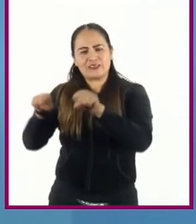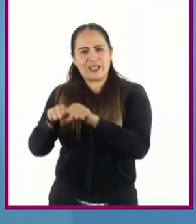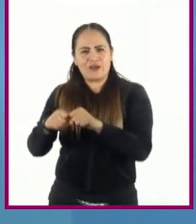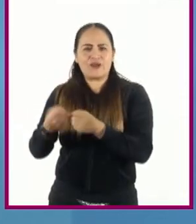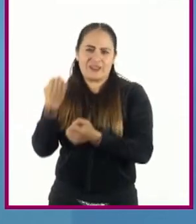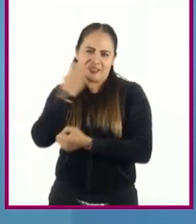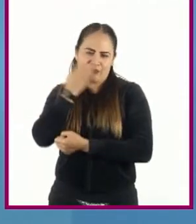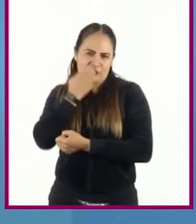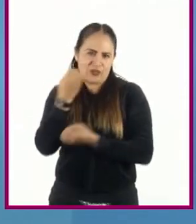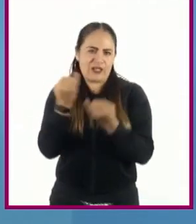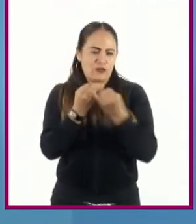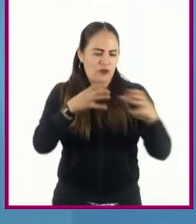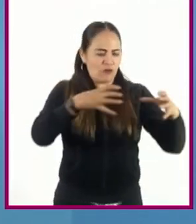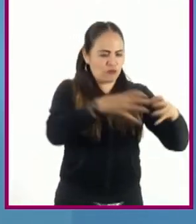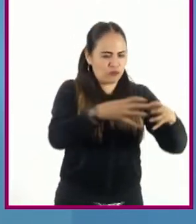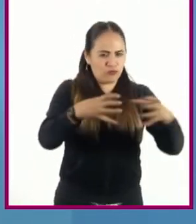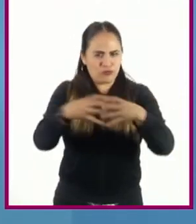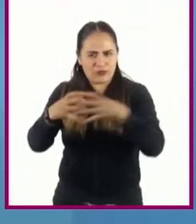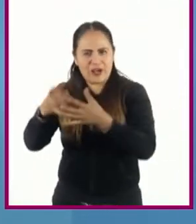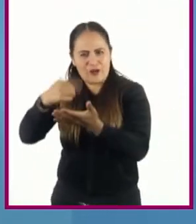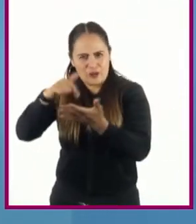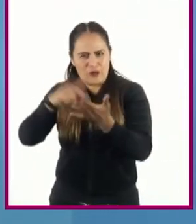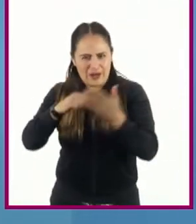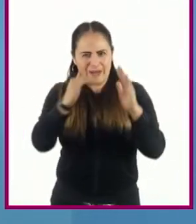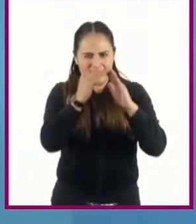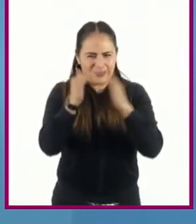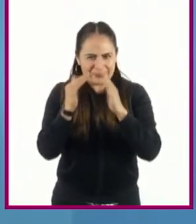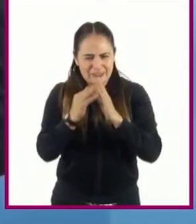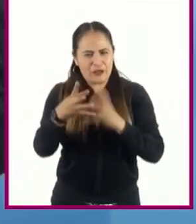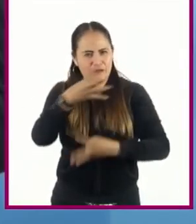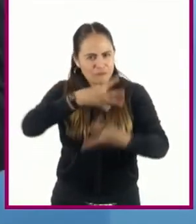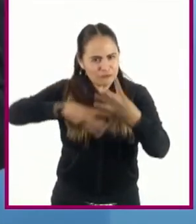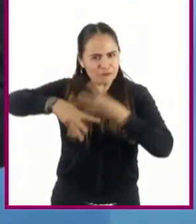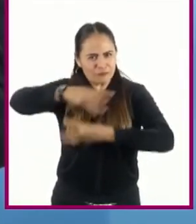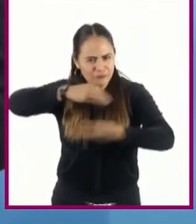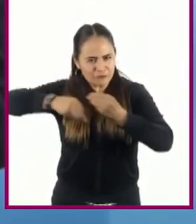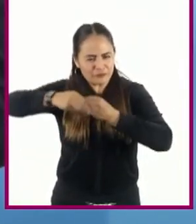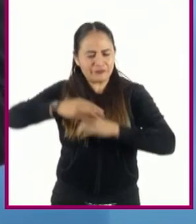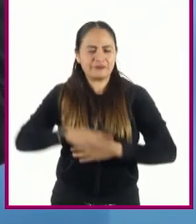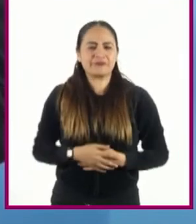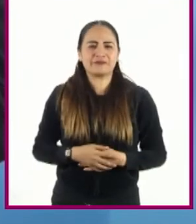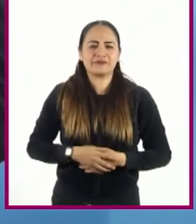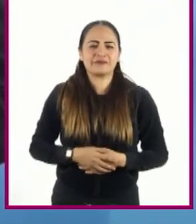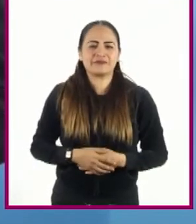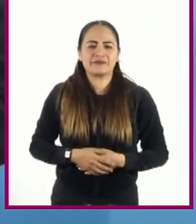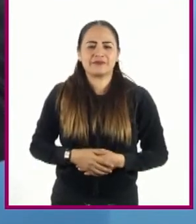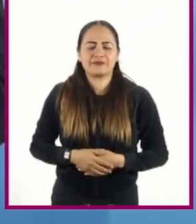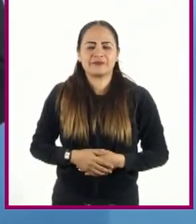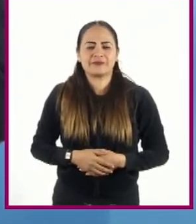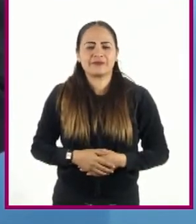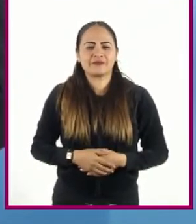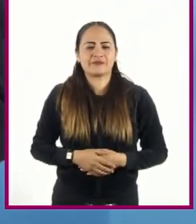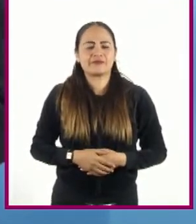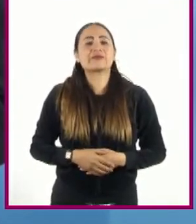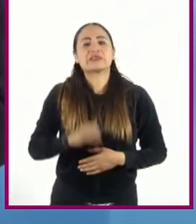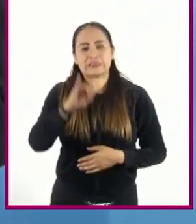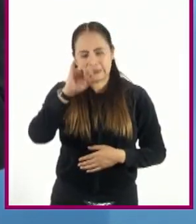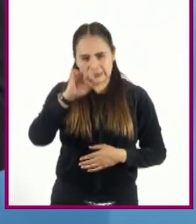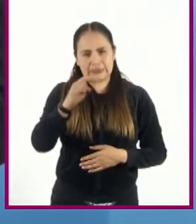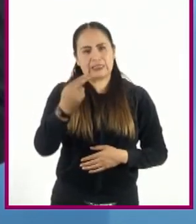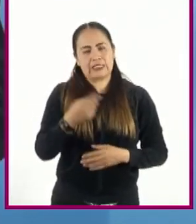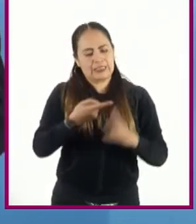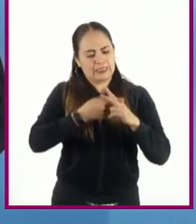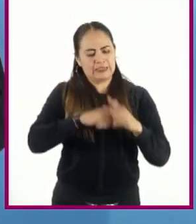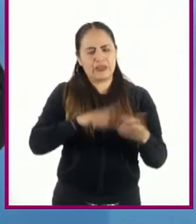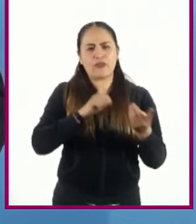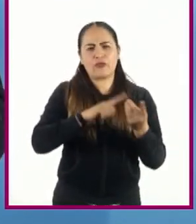y en todo lugar donde nos toque vivir con las y los demás. Debemos comenzar por los espacios cercanos, como